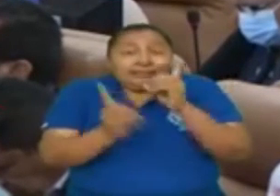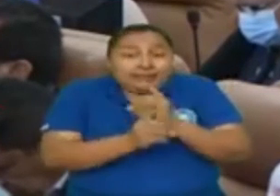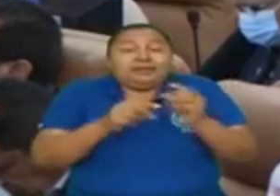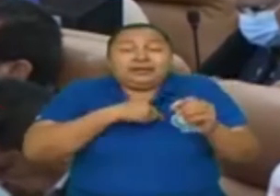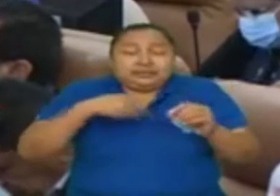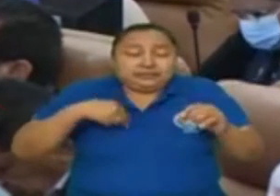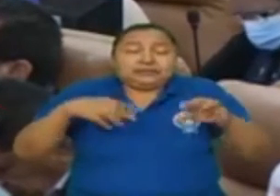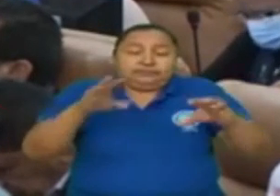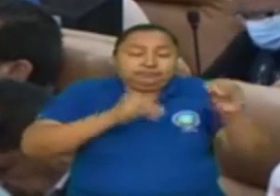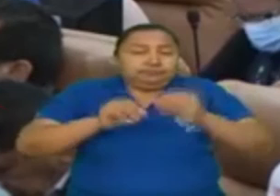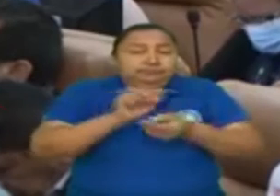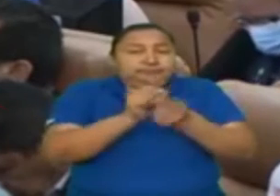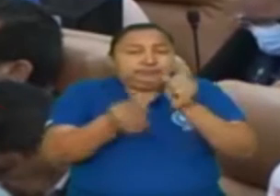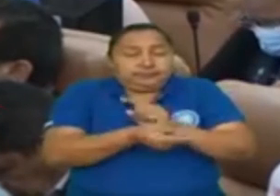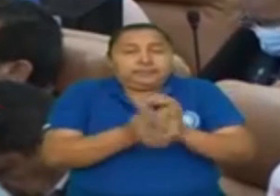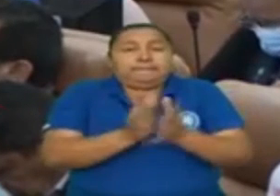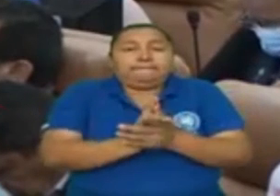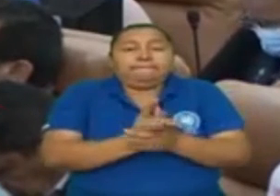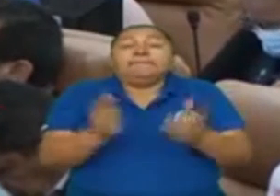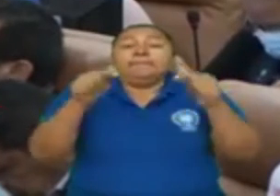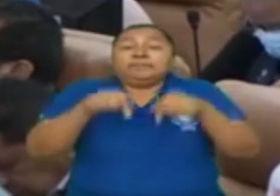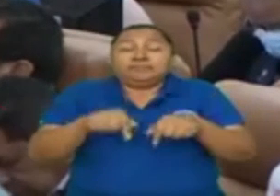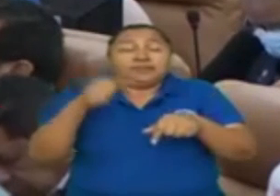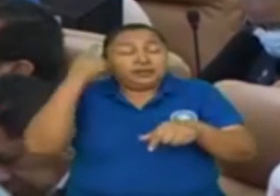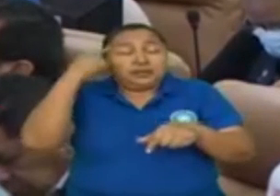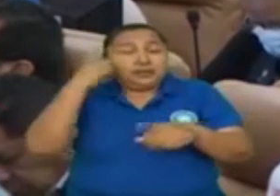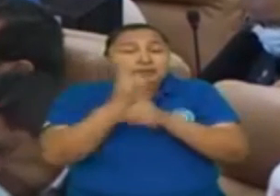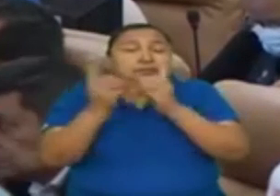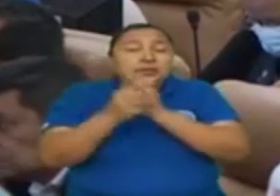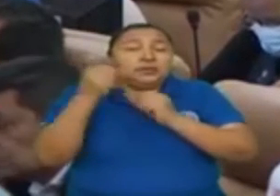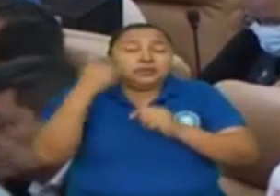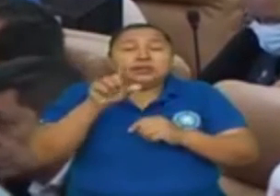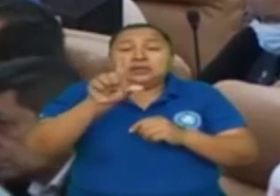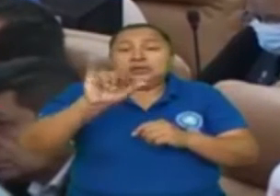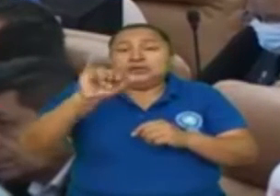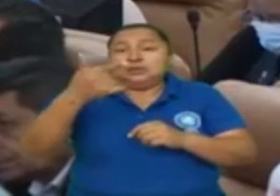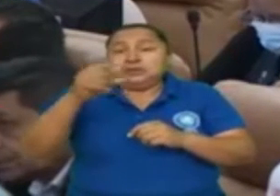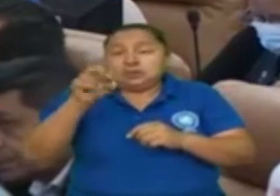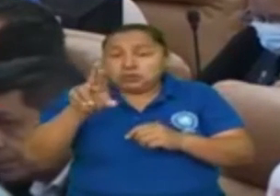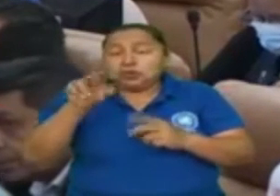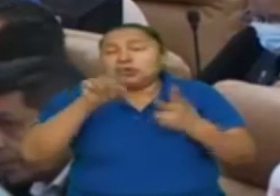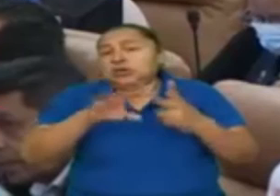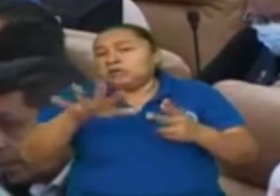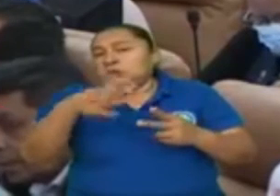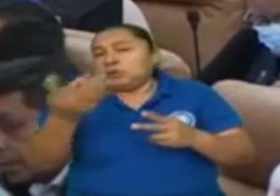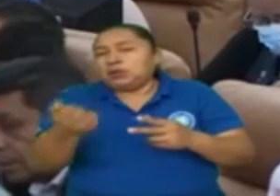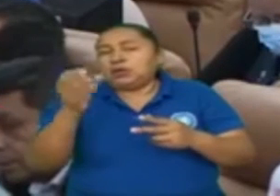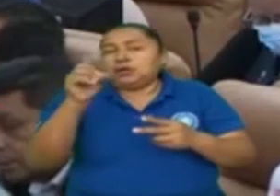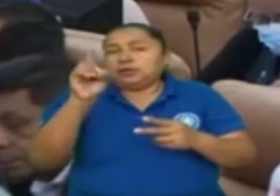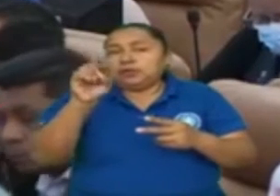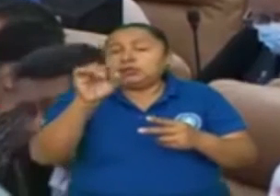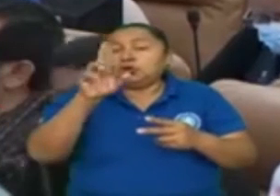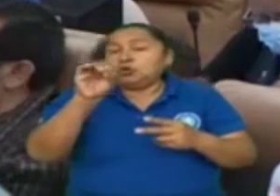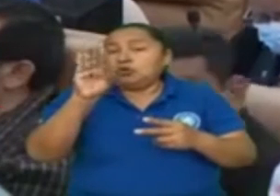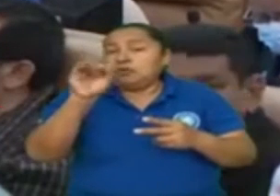tiene que hacerlo. Hay que entender que el IBOR y el Euribor, que es como el IBOR que